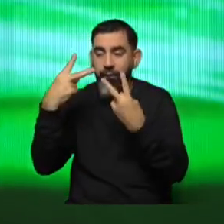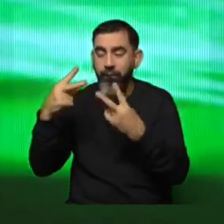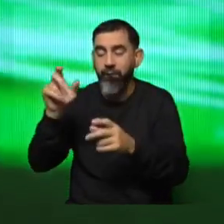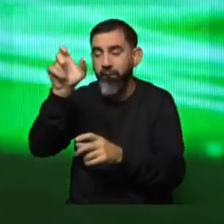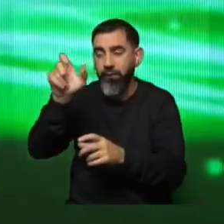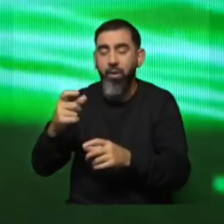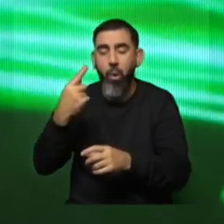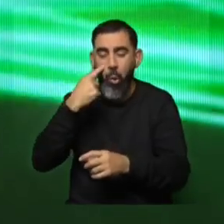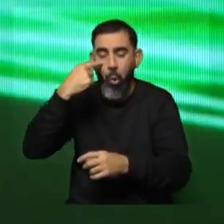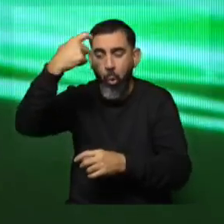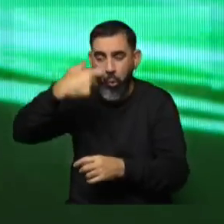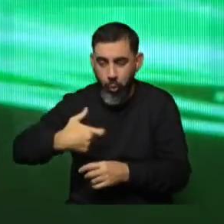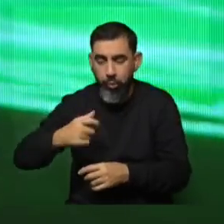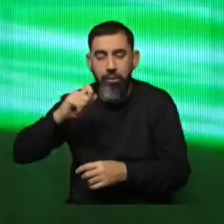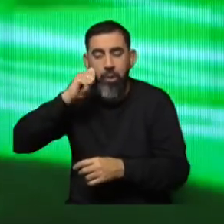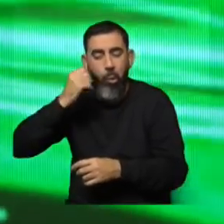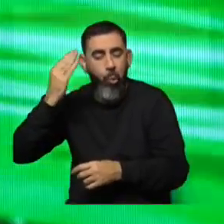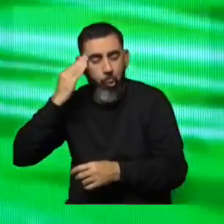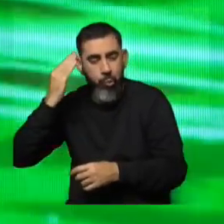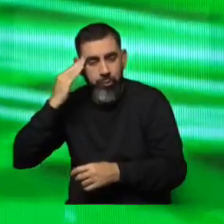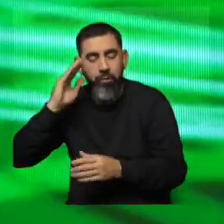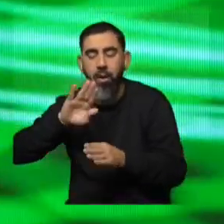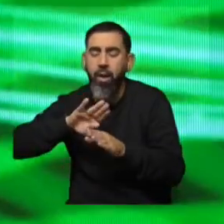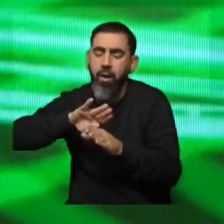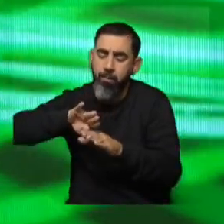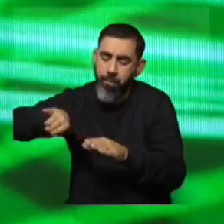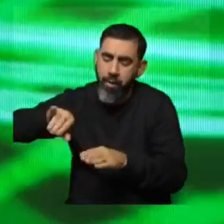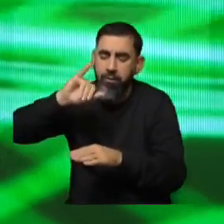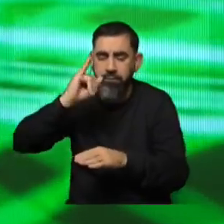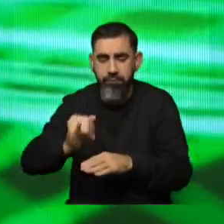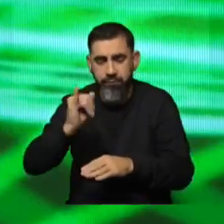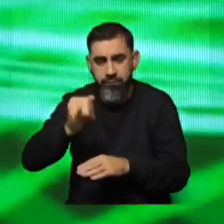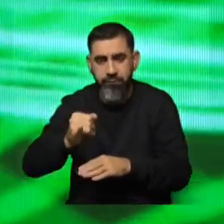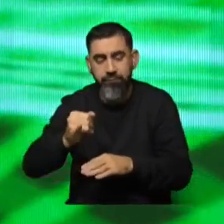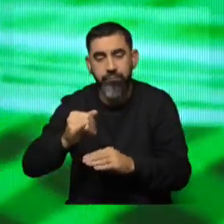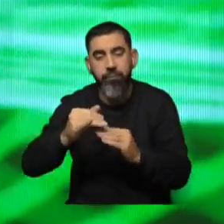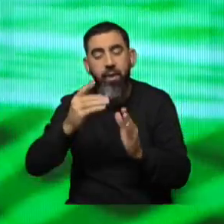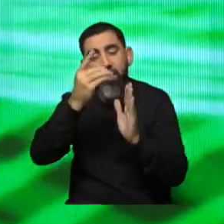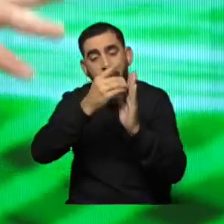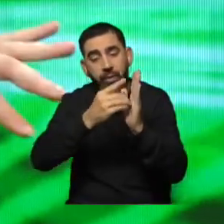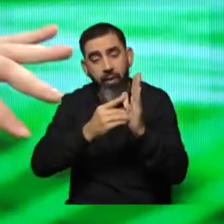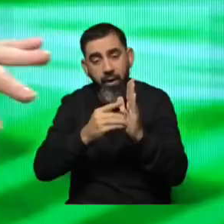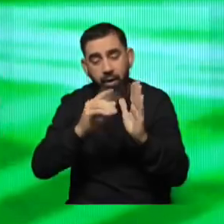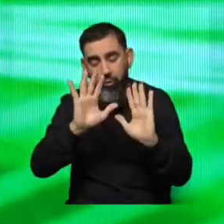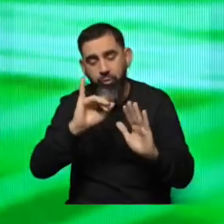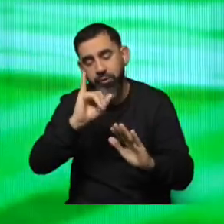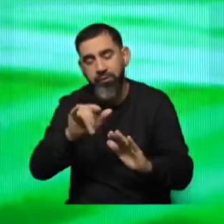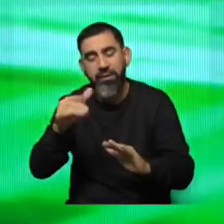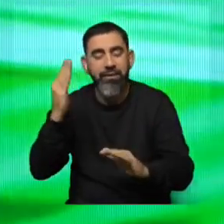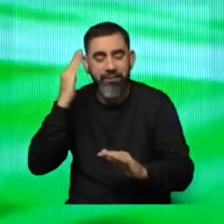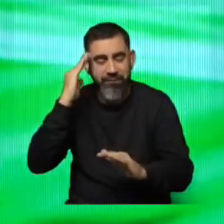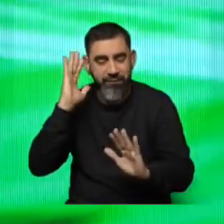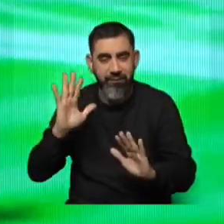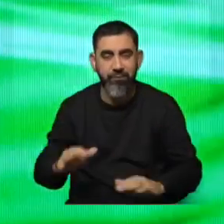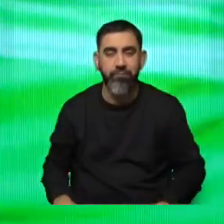que te conoce que te conoce tus gustos Más allá de lo que es este una base de datos que está por detrás no ella